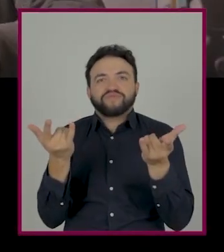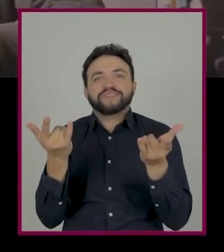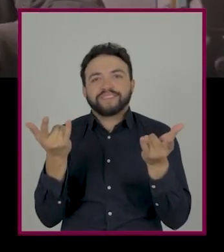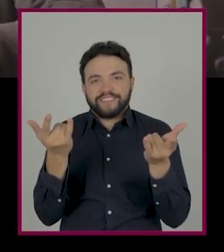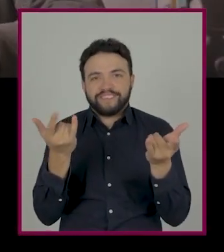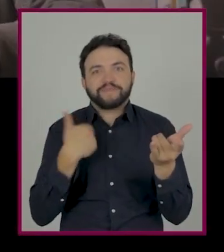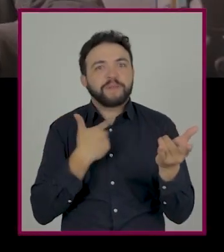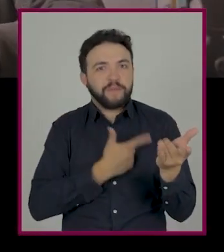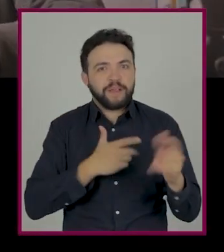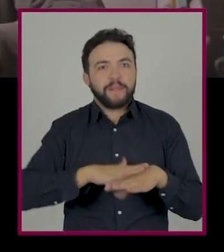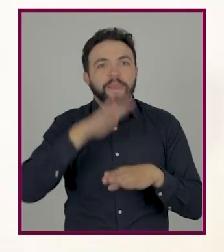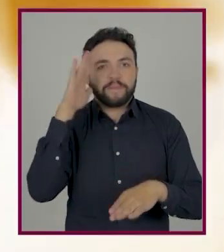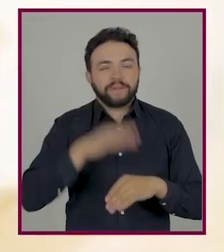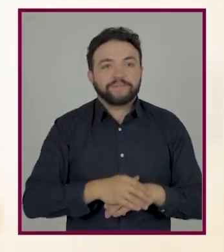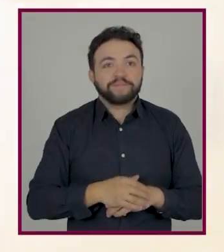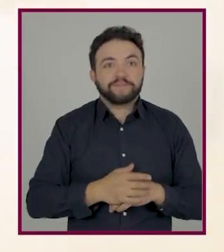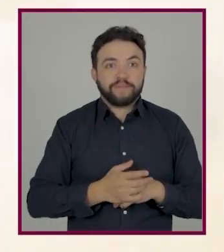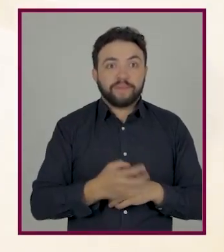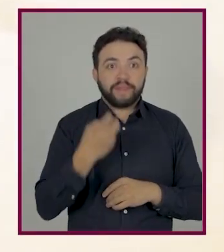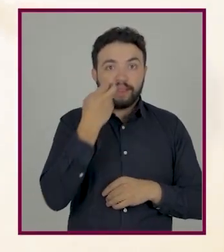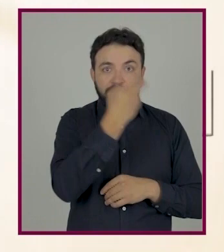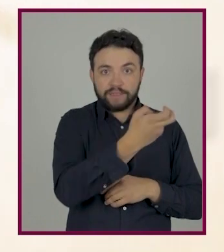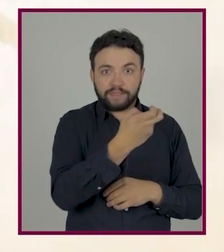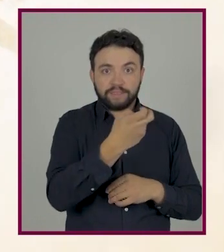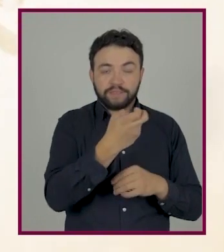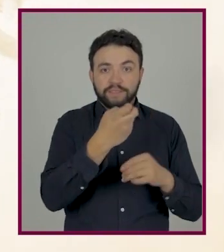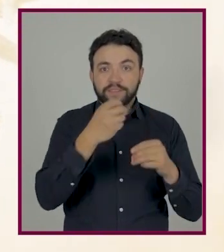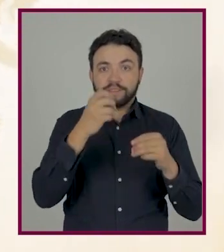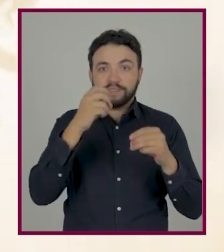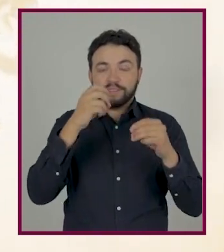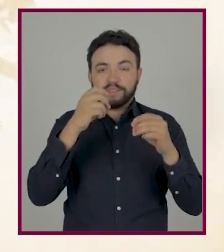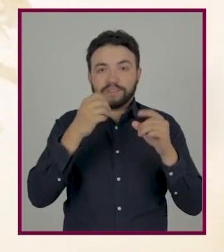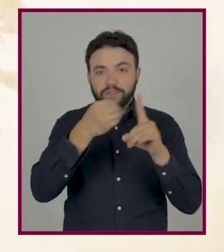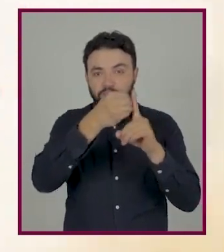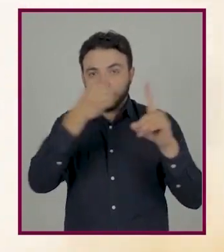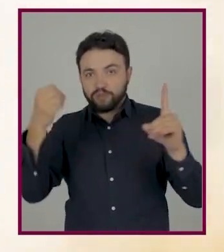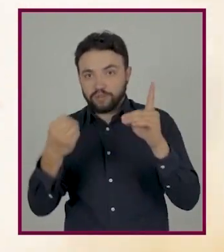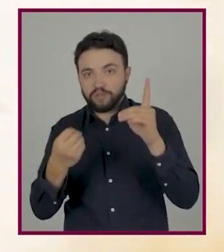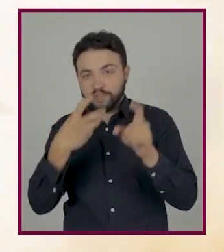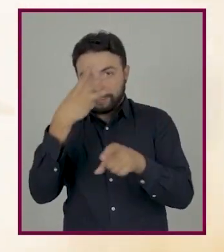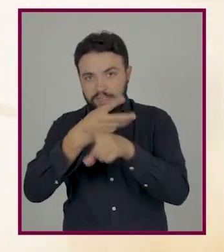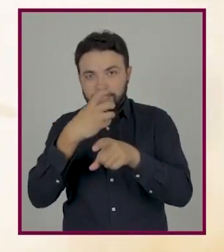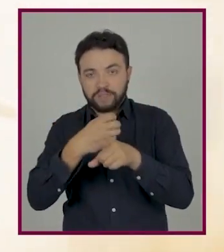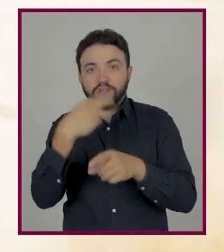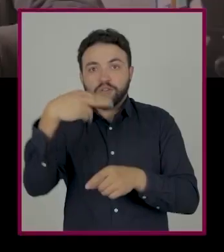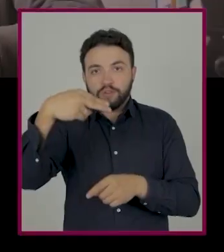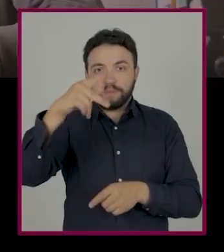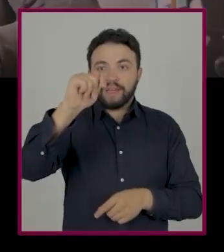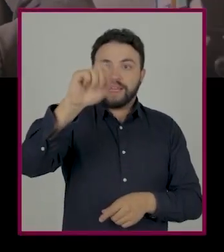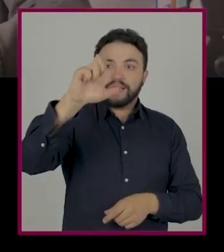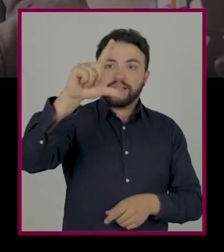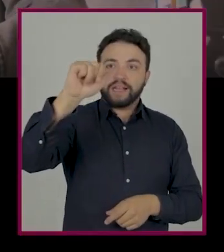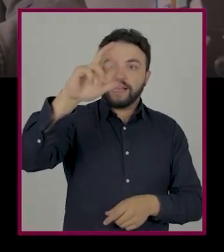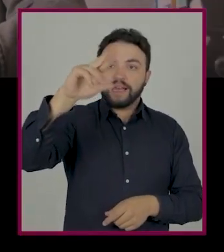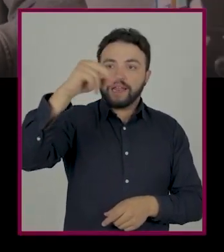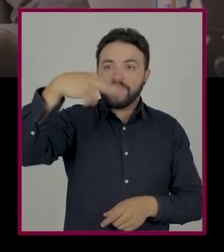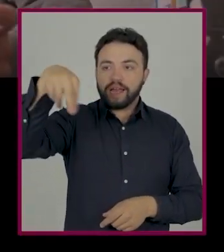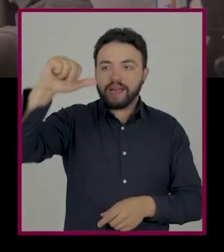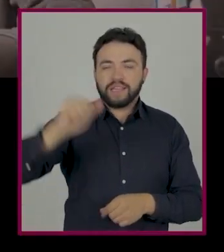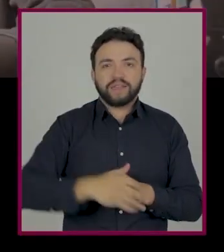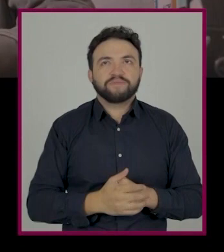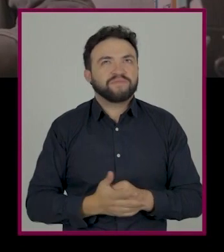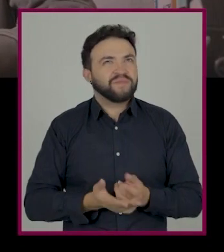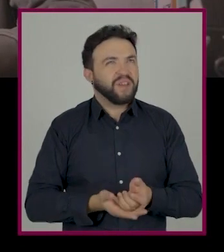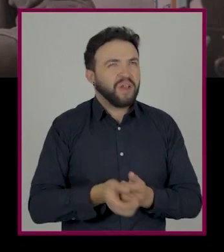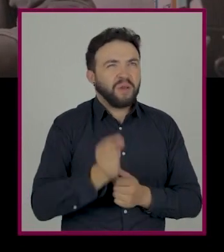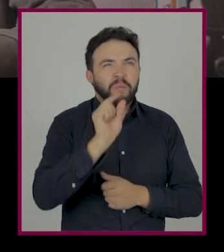superpoderes. Qué bueno, porque el siguiente es telarañas. ¿Telarañas? Creo que nunca había oído hablar de